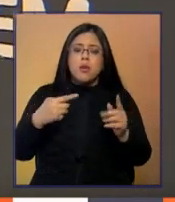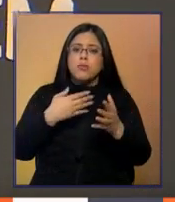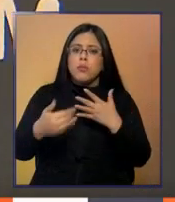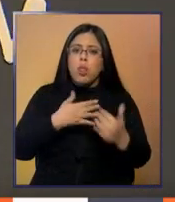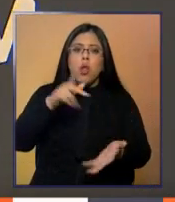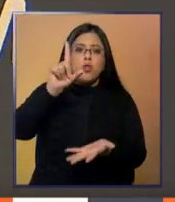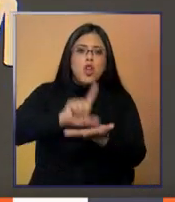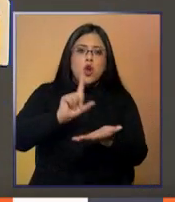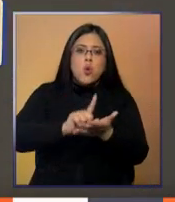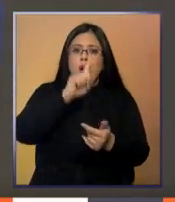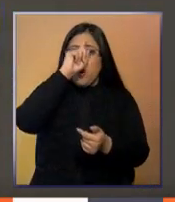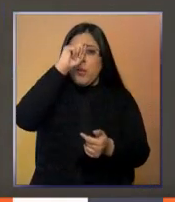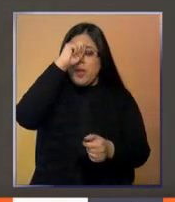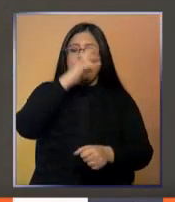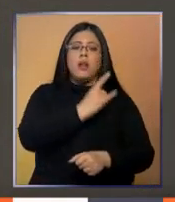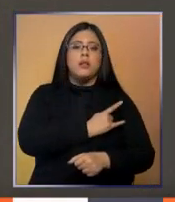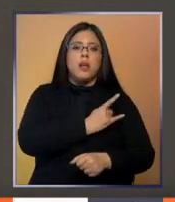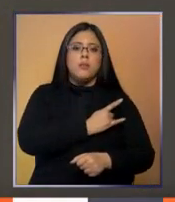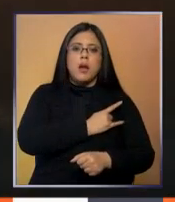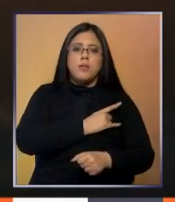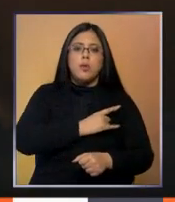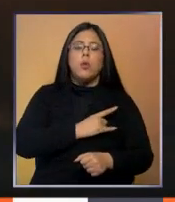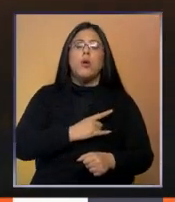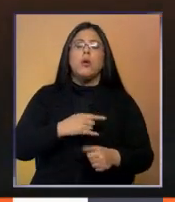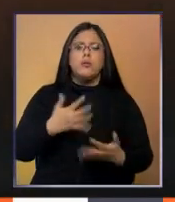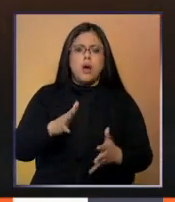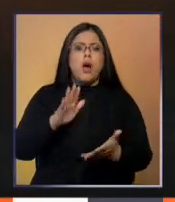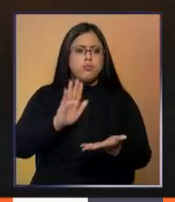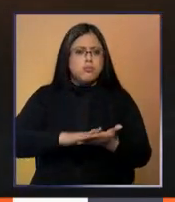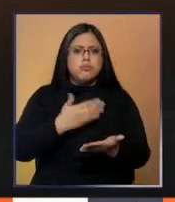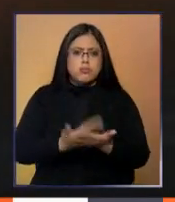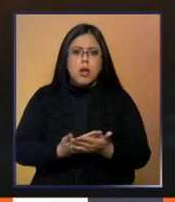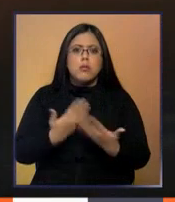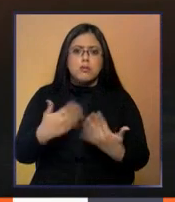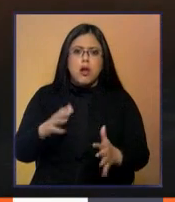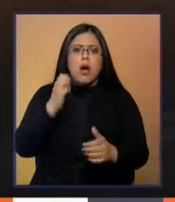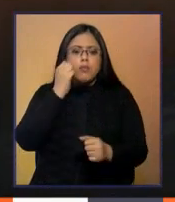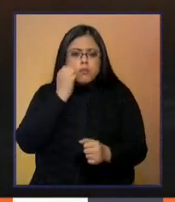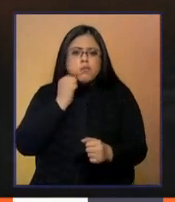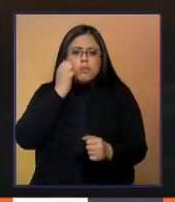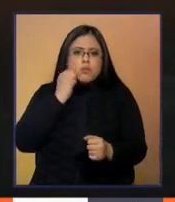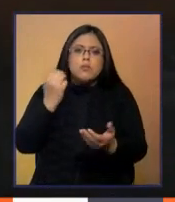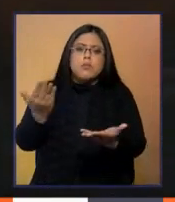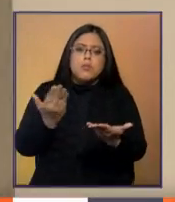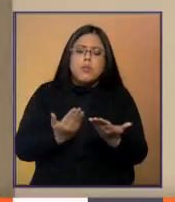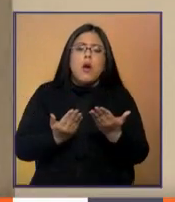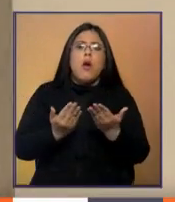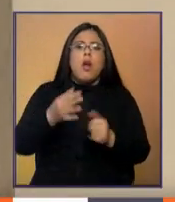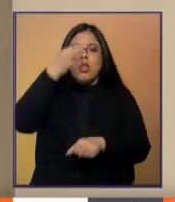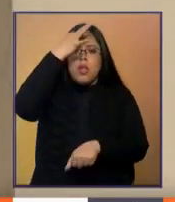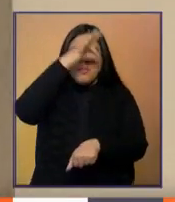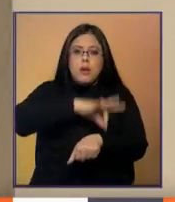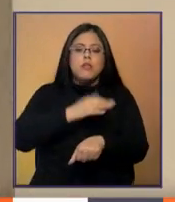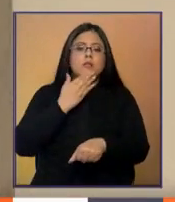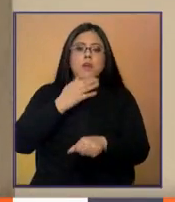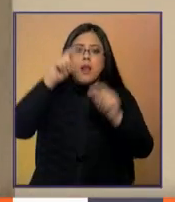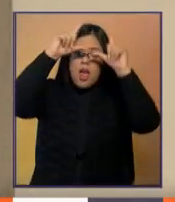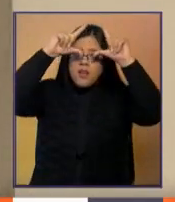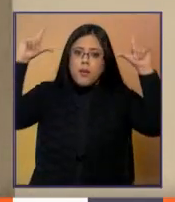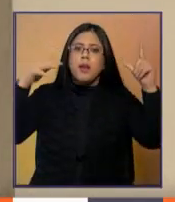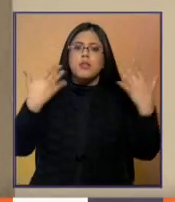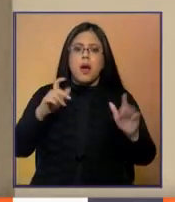neonatología del Hospital El Carmen. Es un niño sano que recibe el cariño y atención de médicos y enfermeras, que está estimulado por